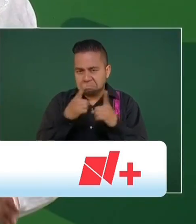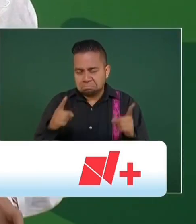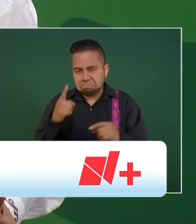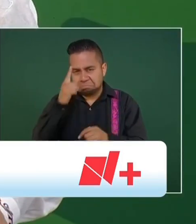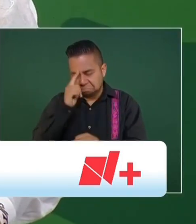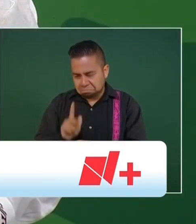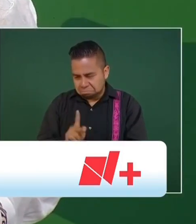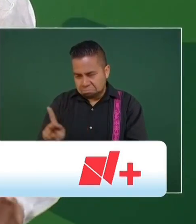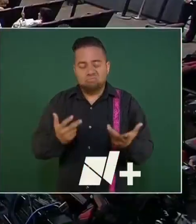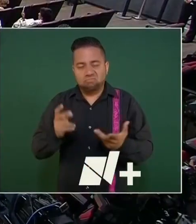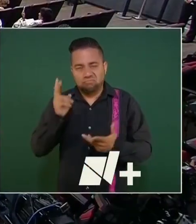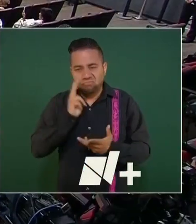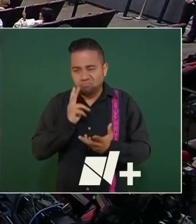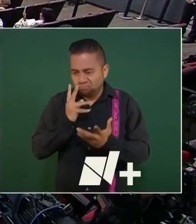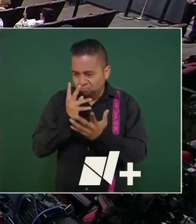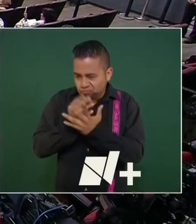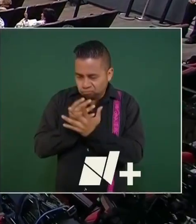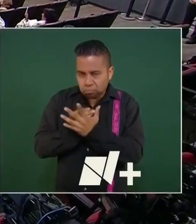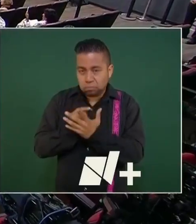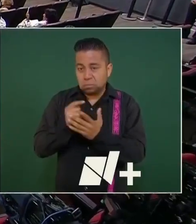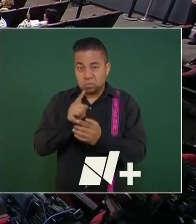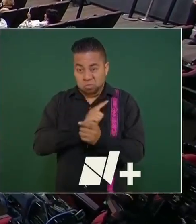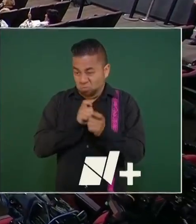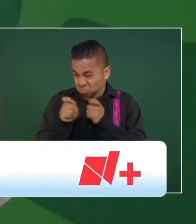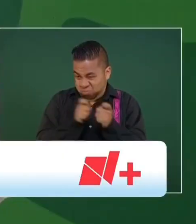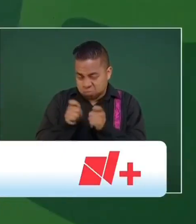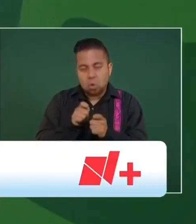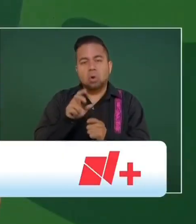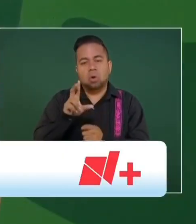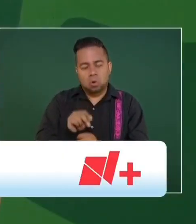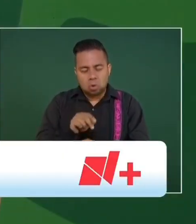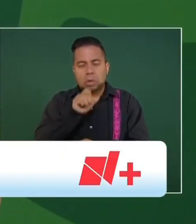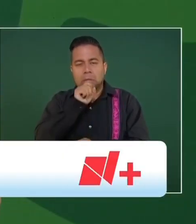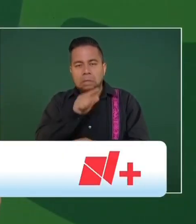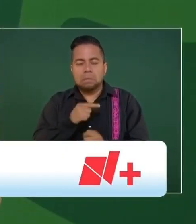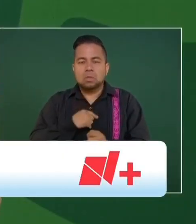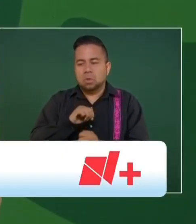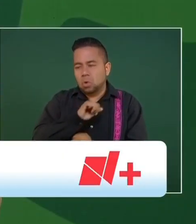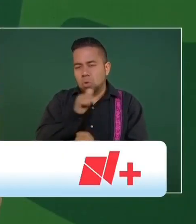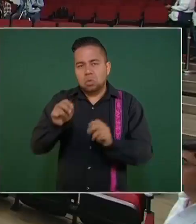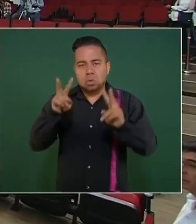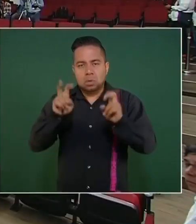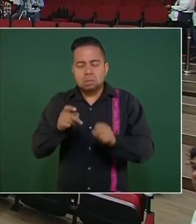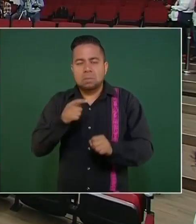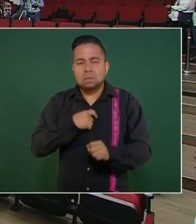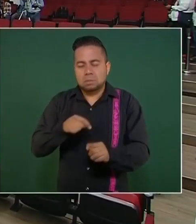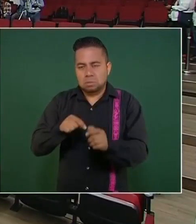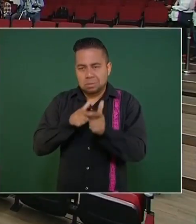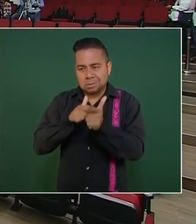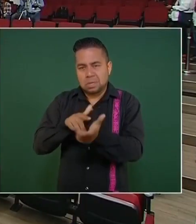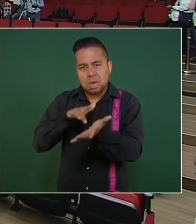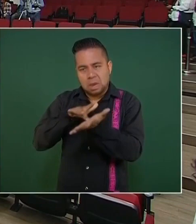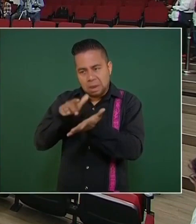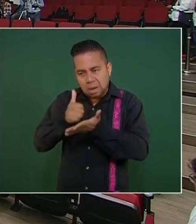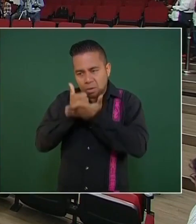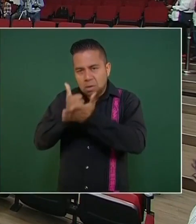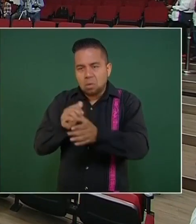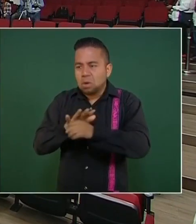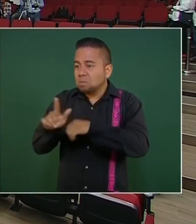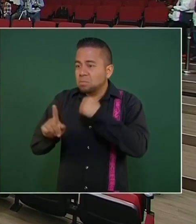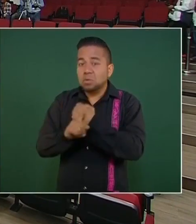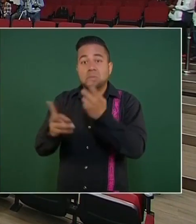los pueblos de América Latina y el Caribe. Y lo otro es seguir ayudando a resolver